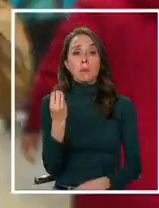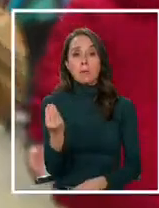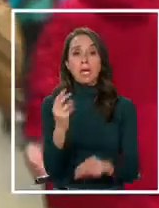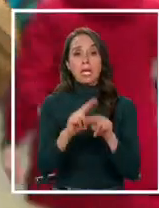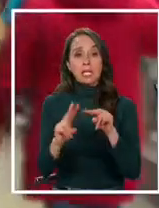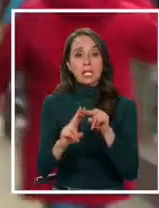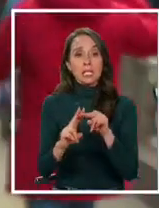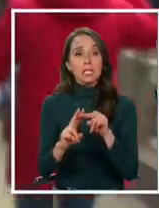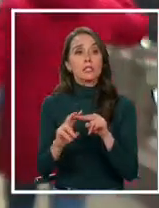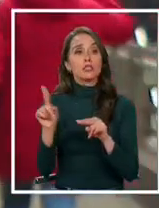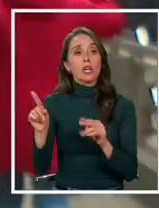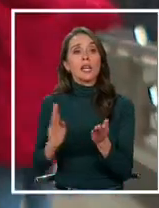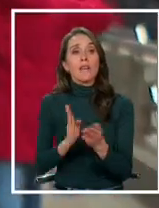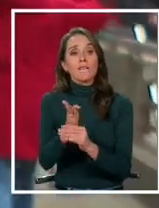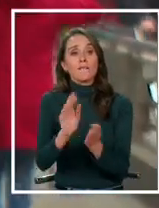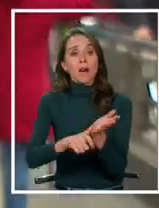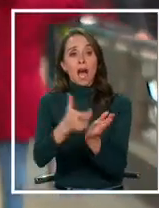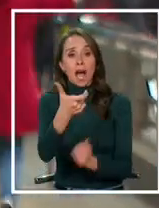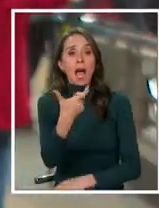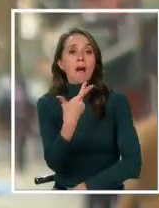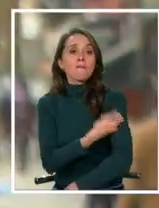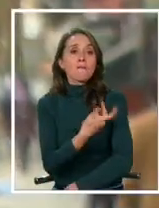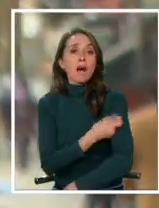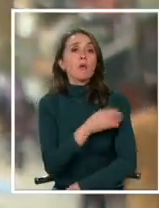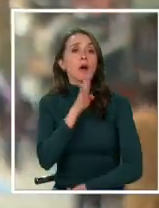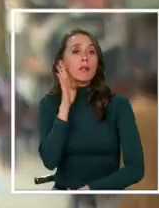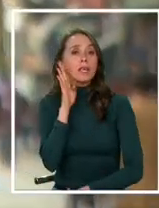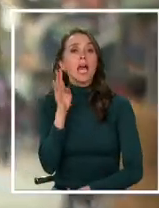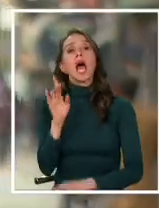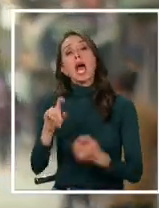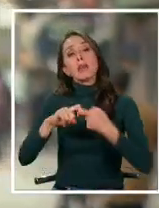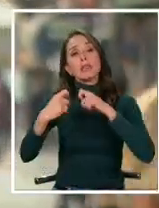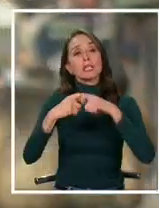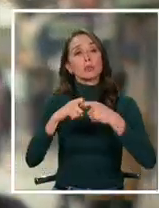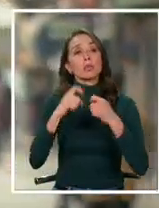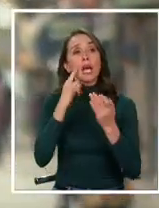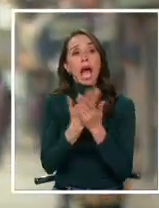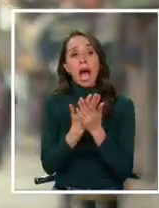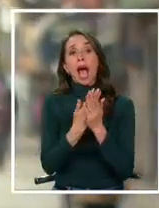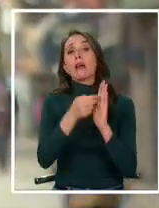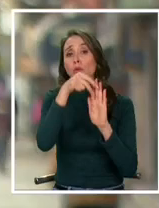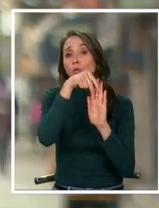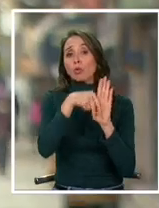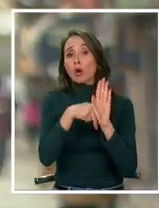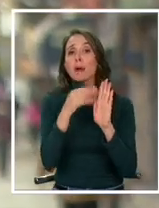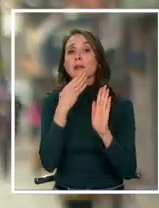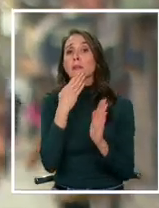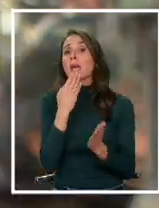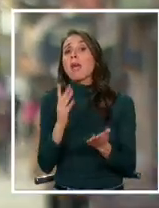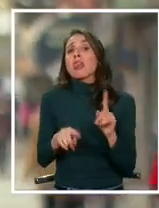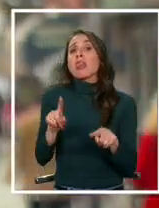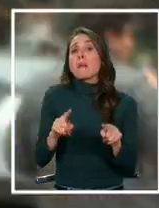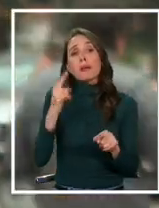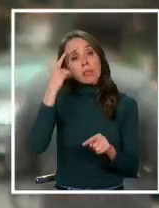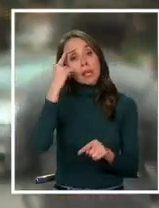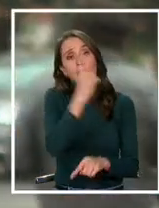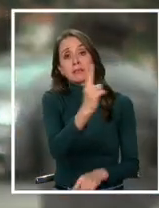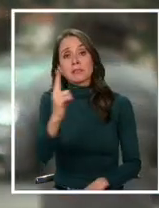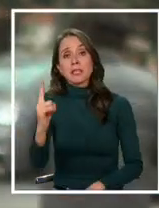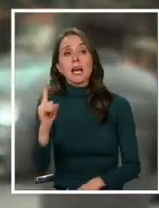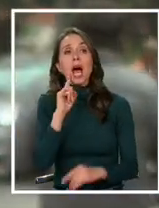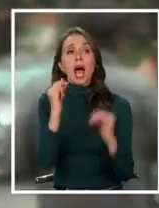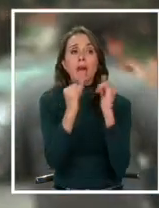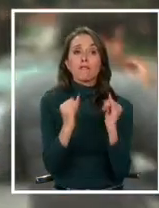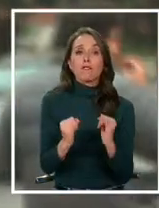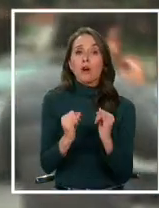hecho tiene que ir con sus pases con sus vacunas al día yo creo que es discutible porque hay normas Pero también depende un poco el criterio hay manera